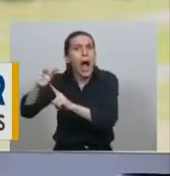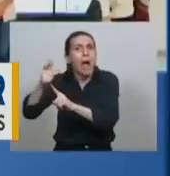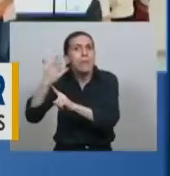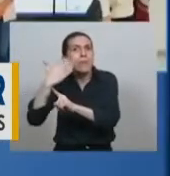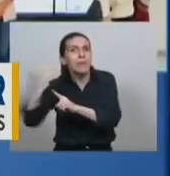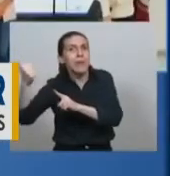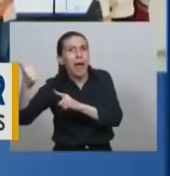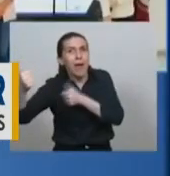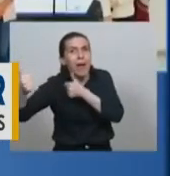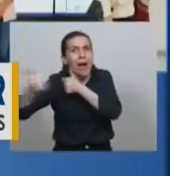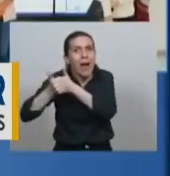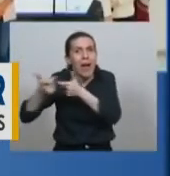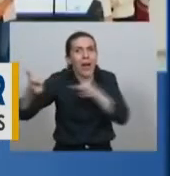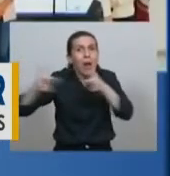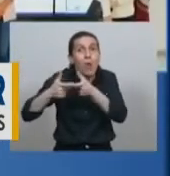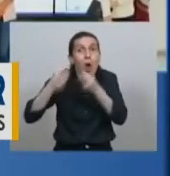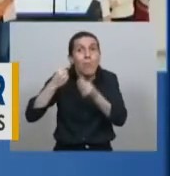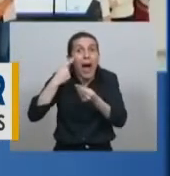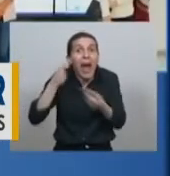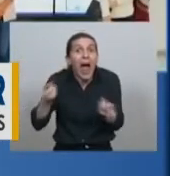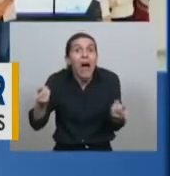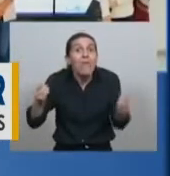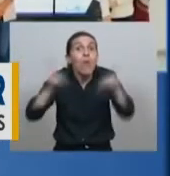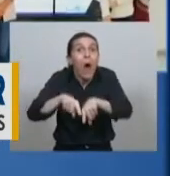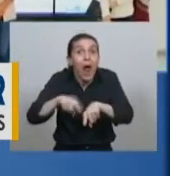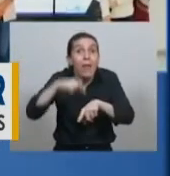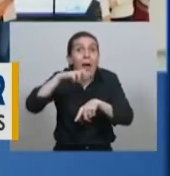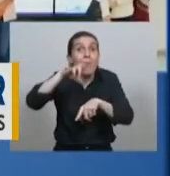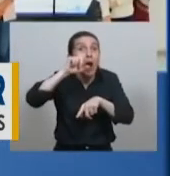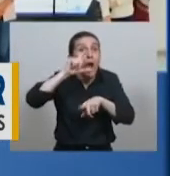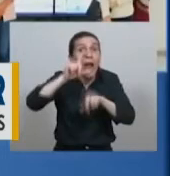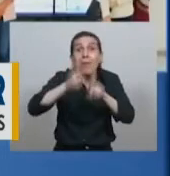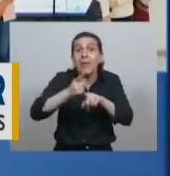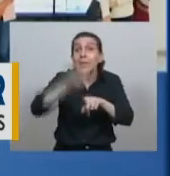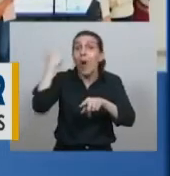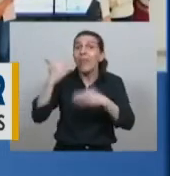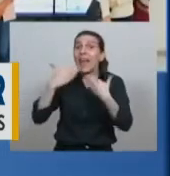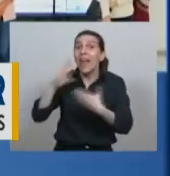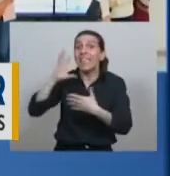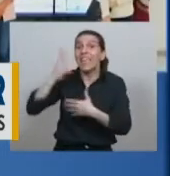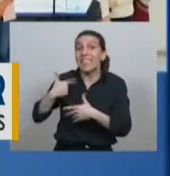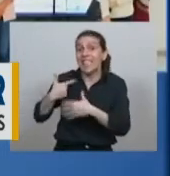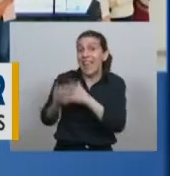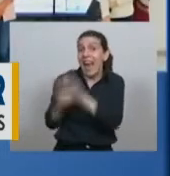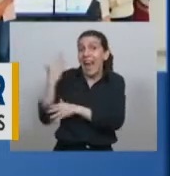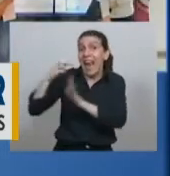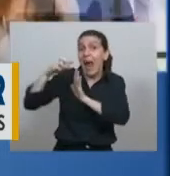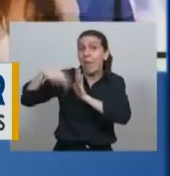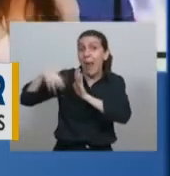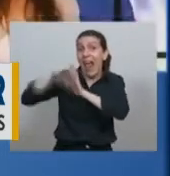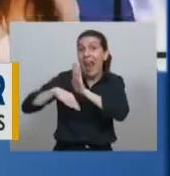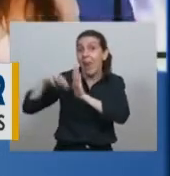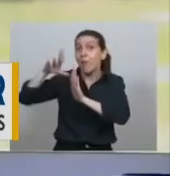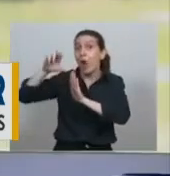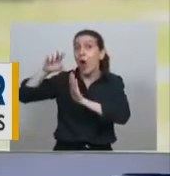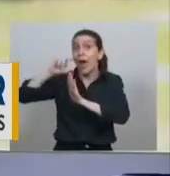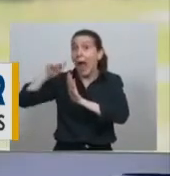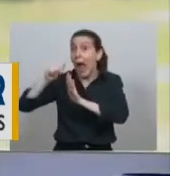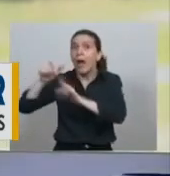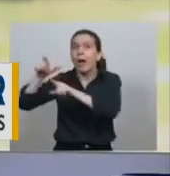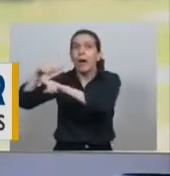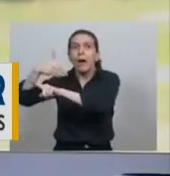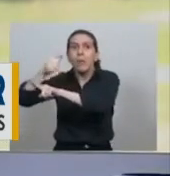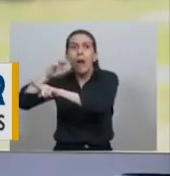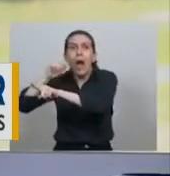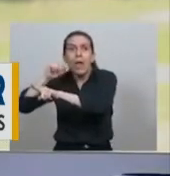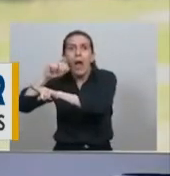marcha ese plan que creó Cristina, a mí me llena de alegría. Me llena de alegría,